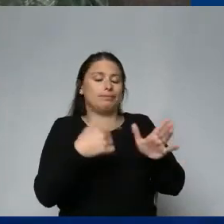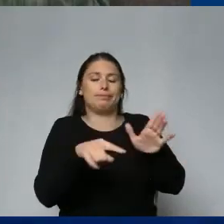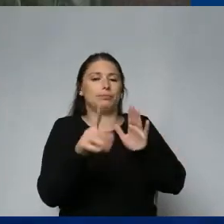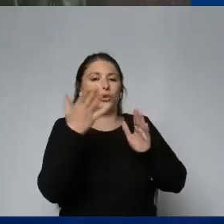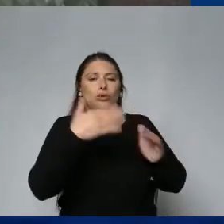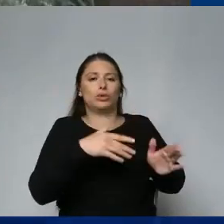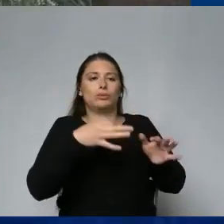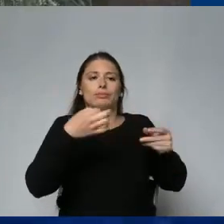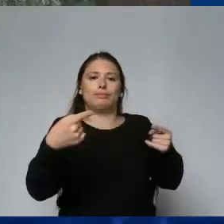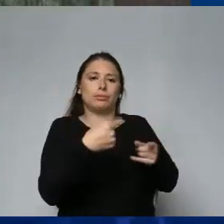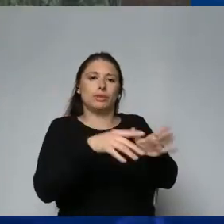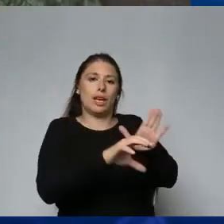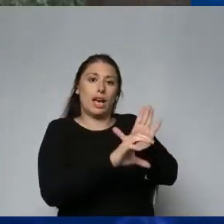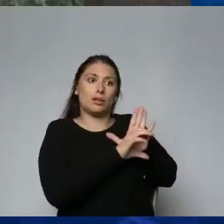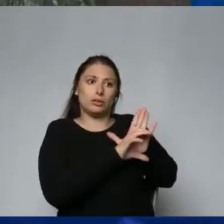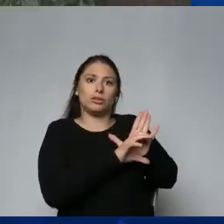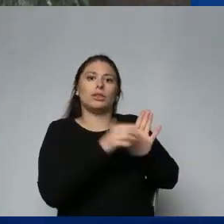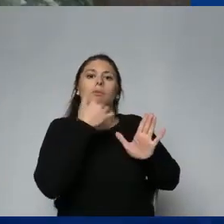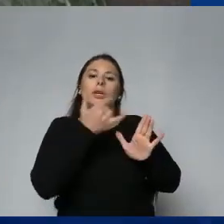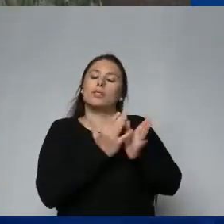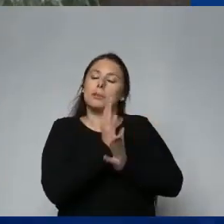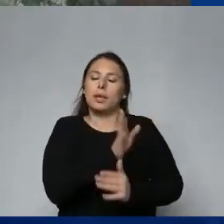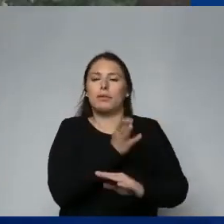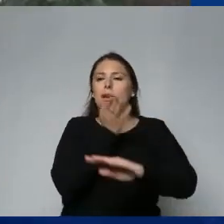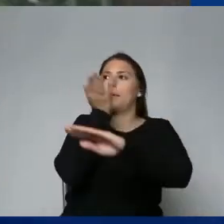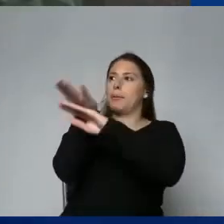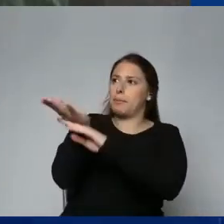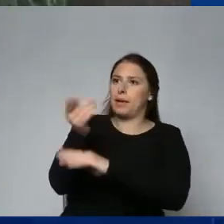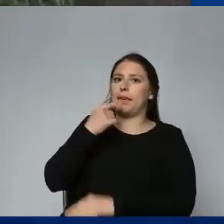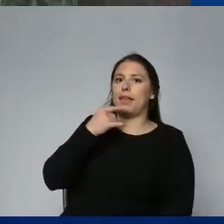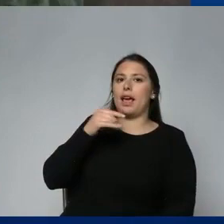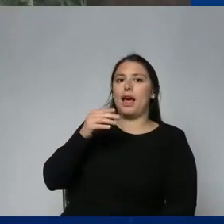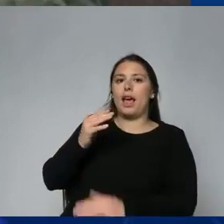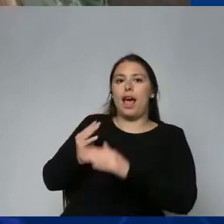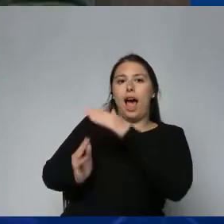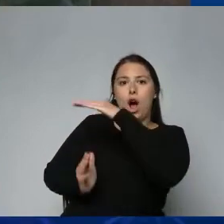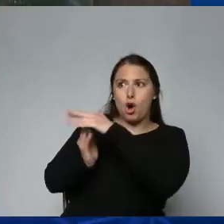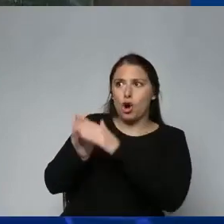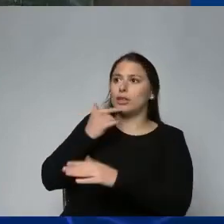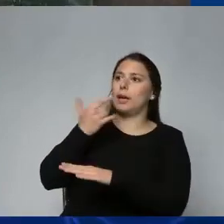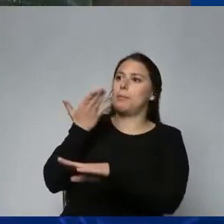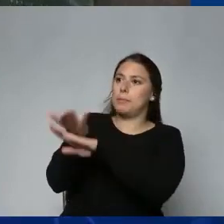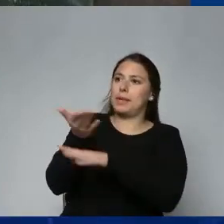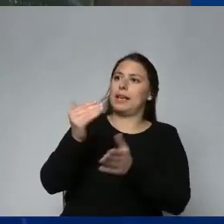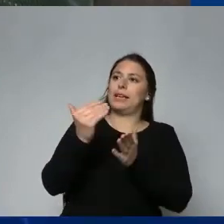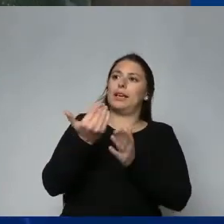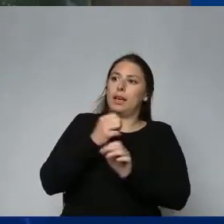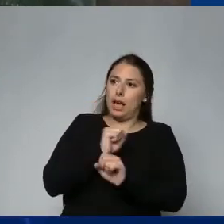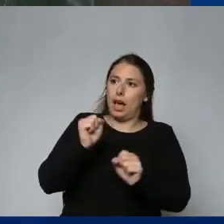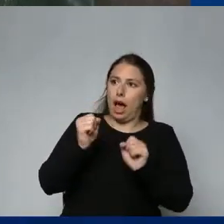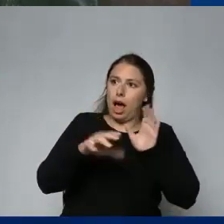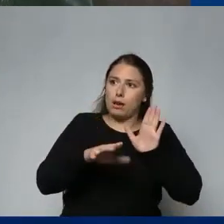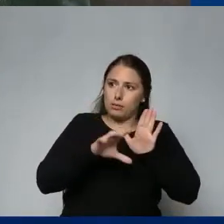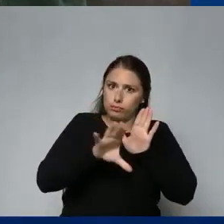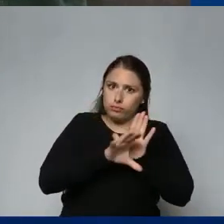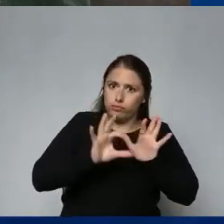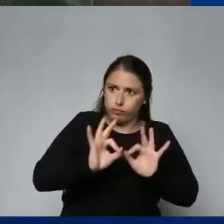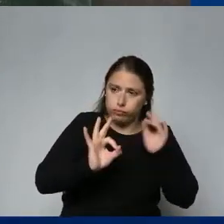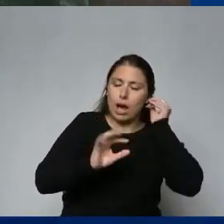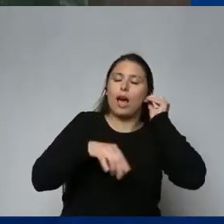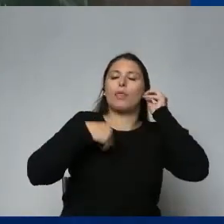ir primero a la vía de la Corte para pedir la inconstitucionalidad y después proceder. Y recién en el